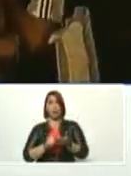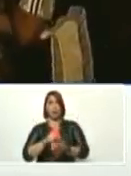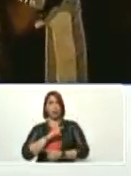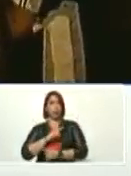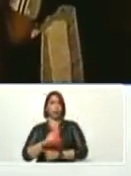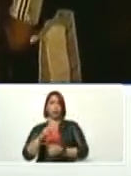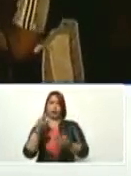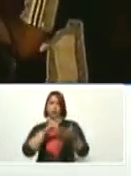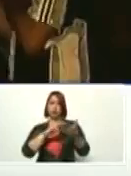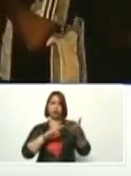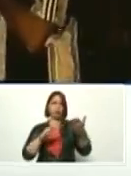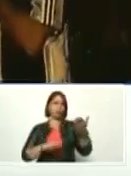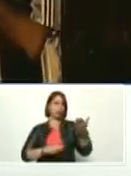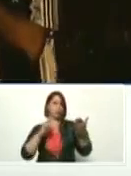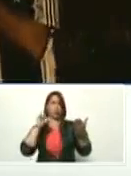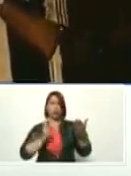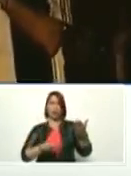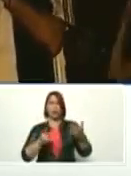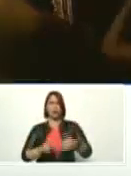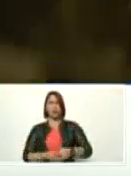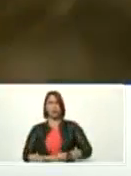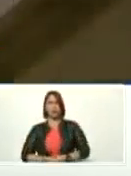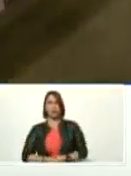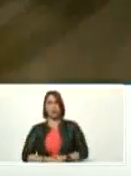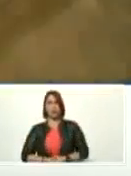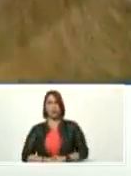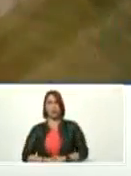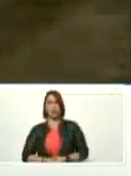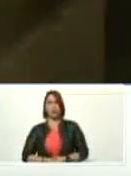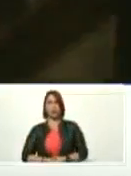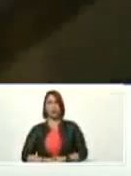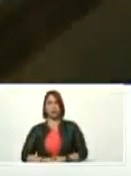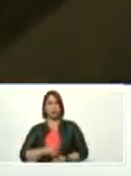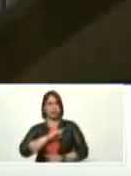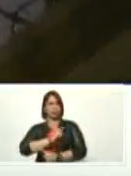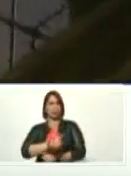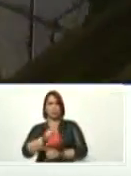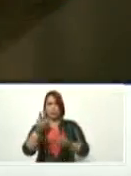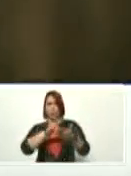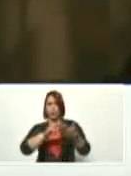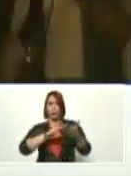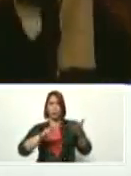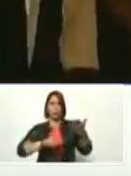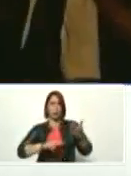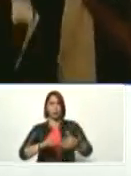obligatoria consulta, de obligatoria lectura.